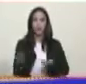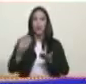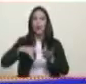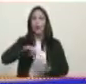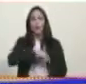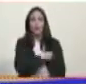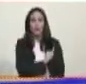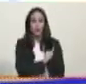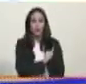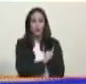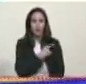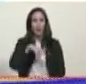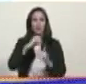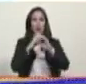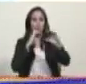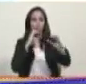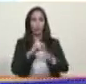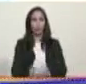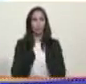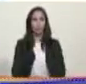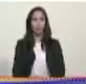Universidad Nacional del Transporte.